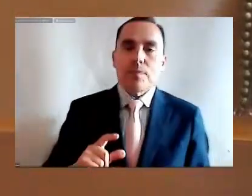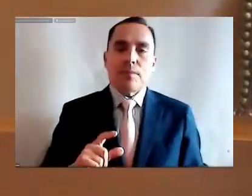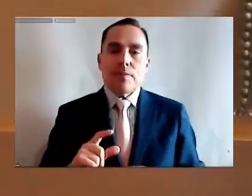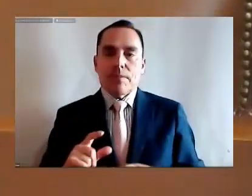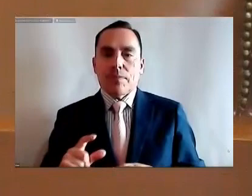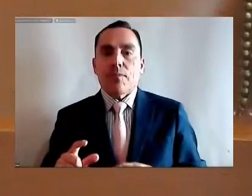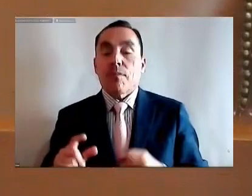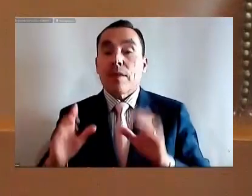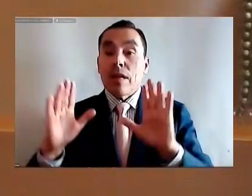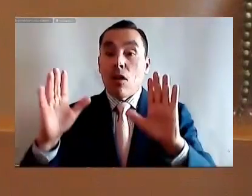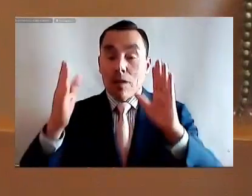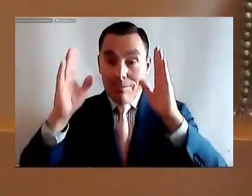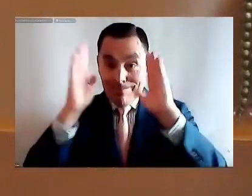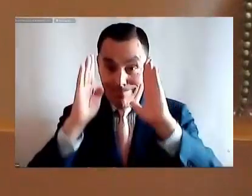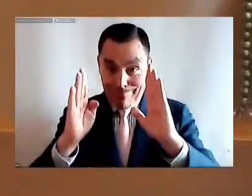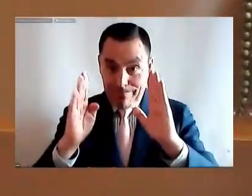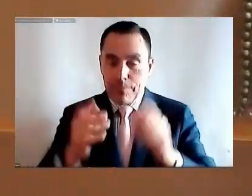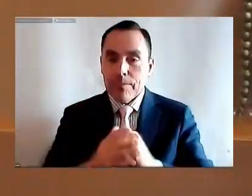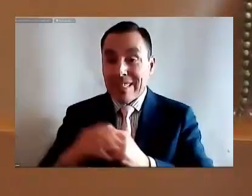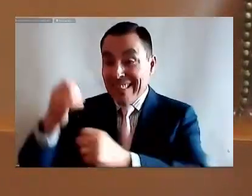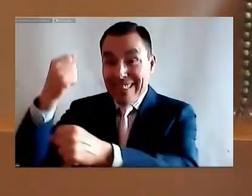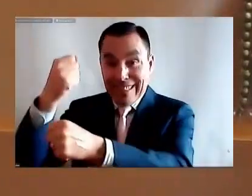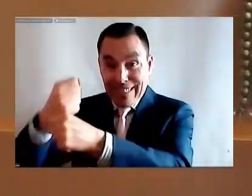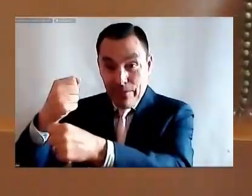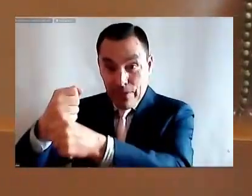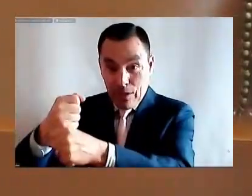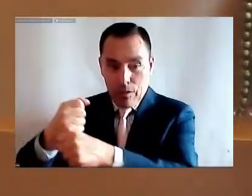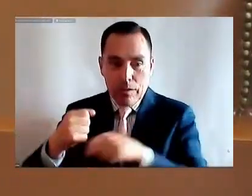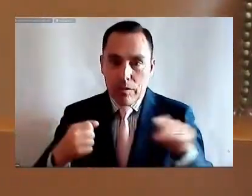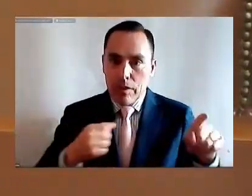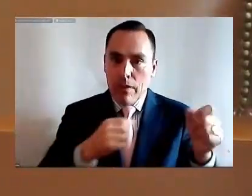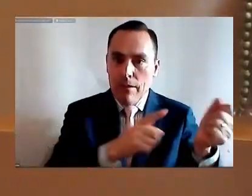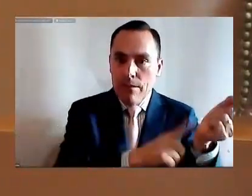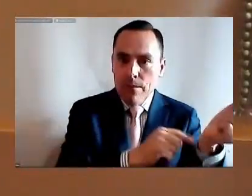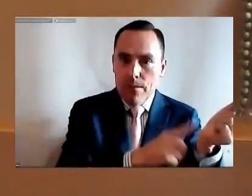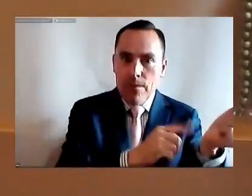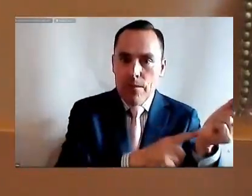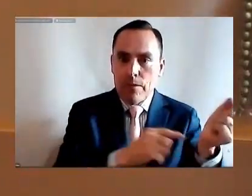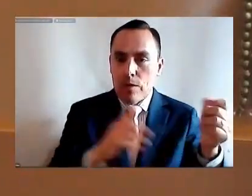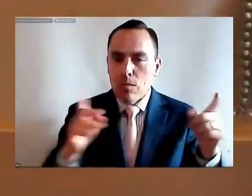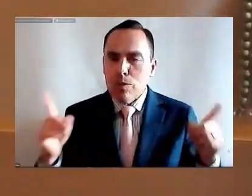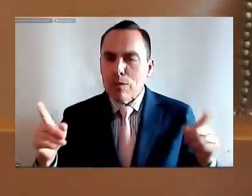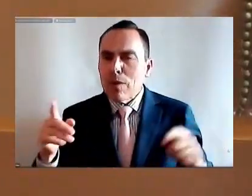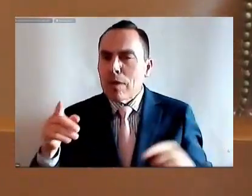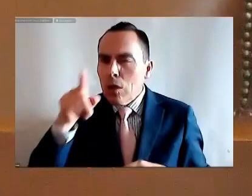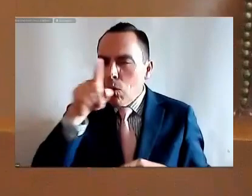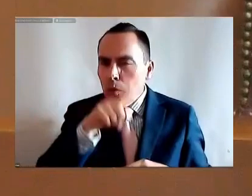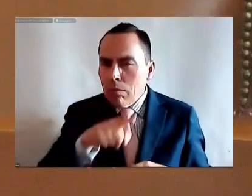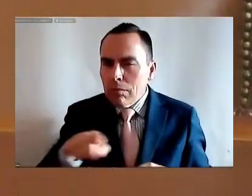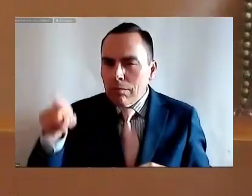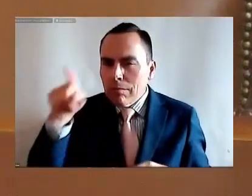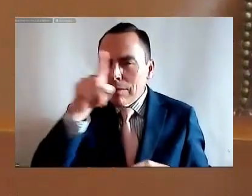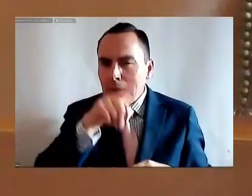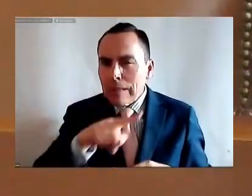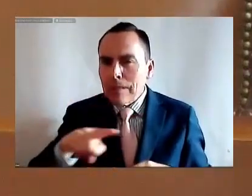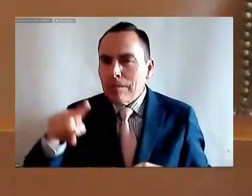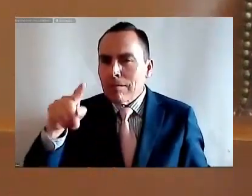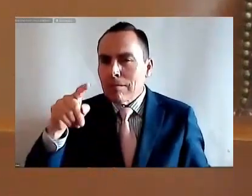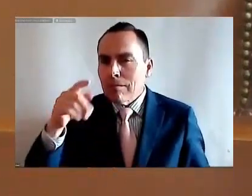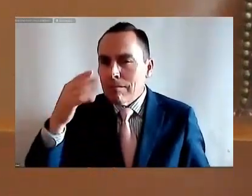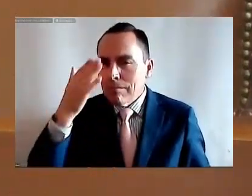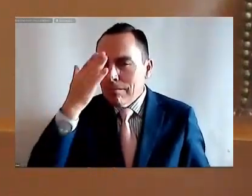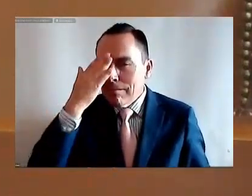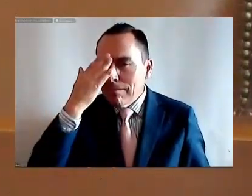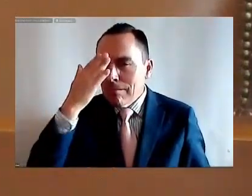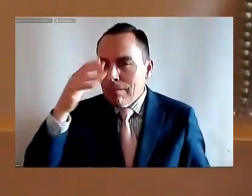del derecho laboral, ha habido un círculo pernicioso que sería ideal que se transformara en un círculo